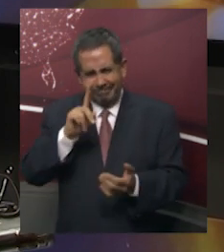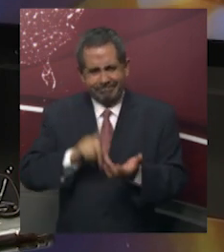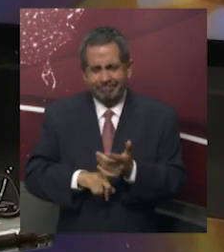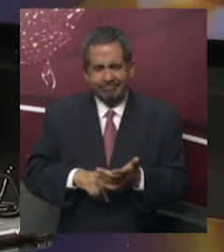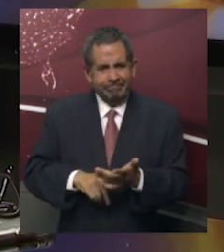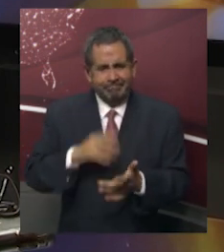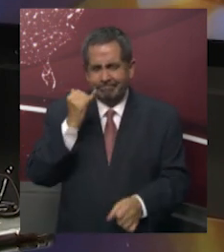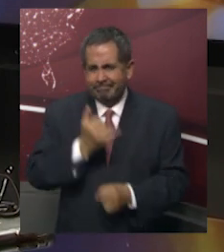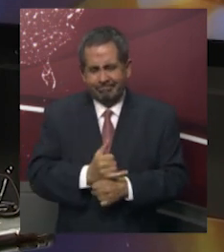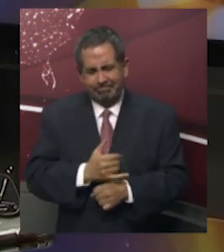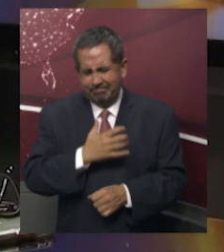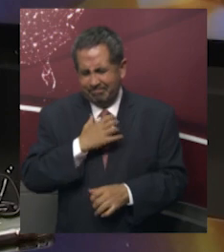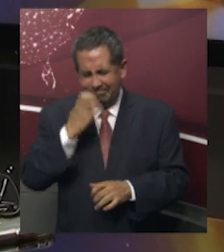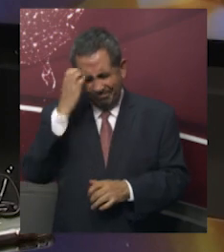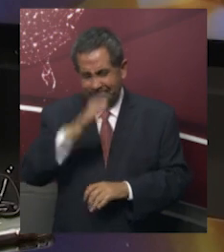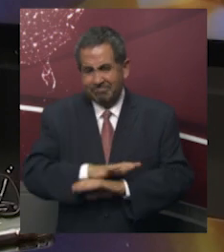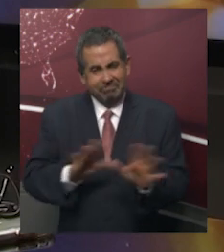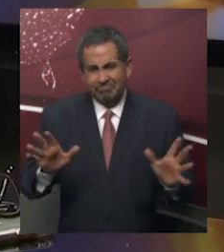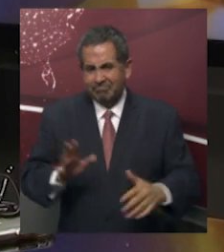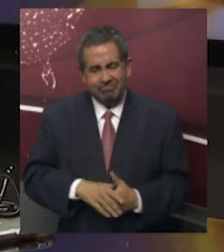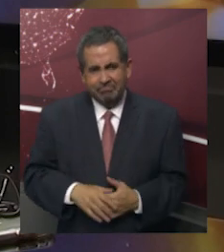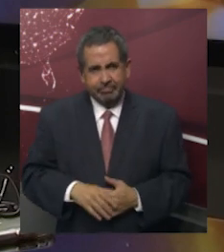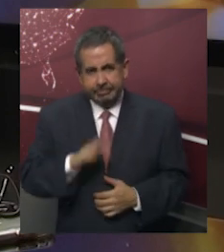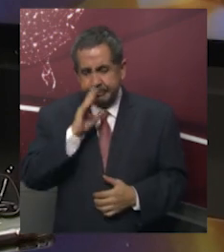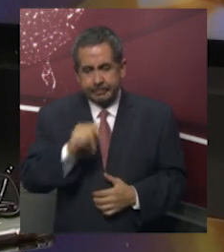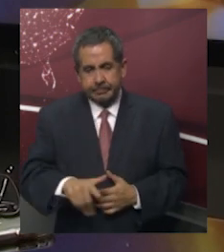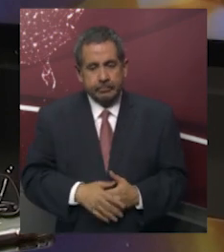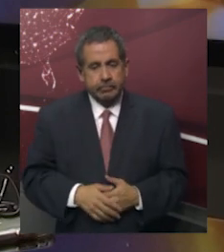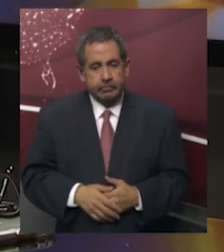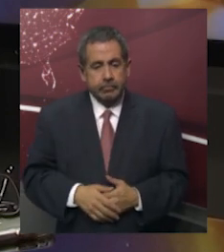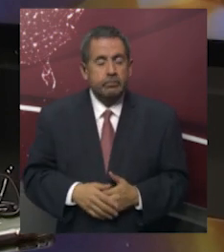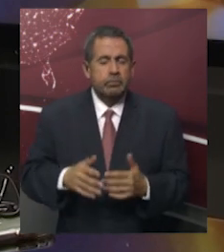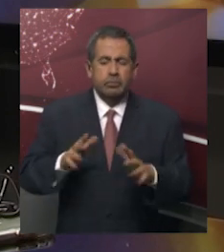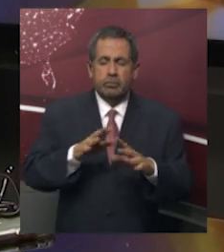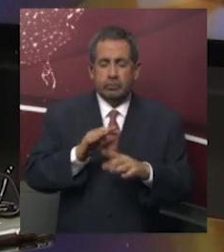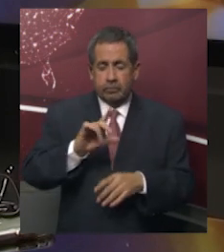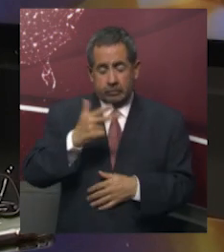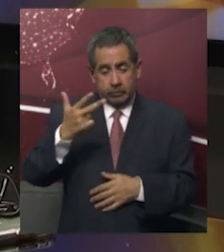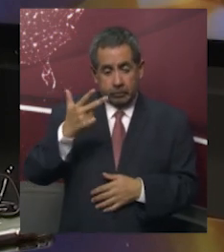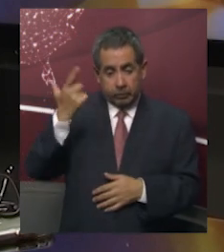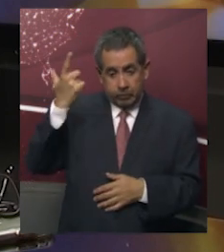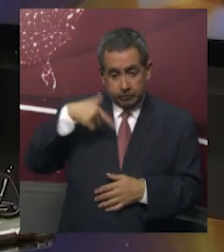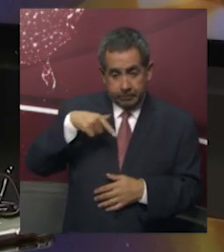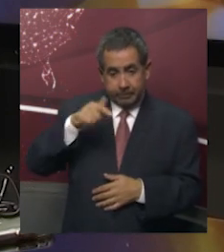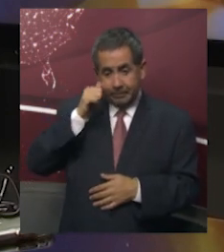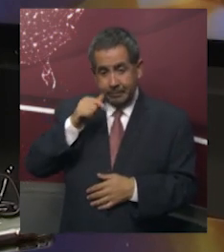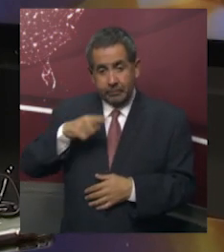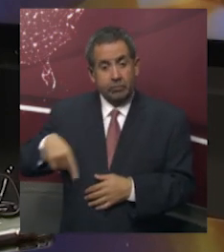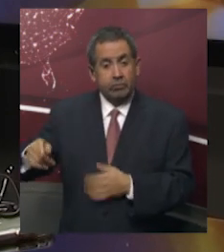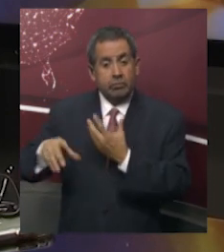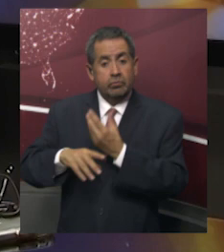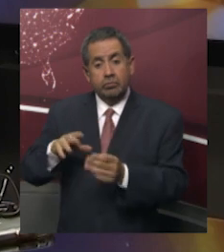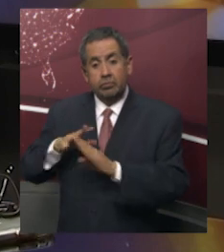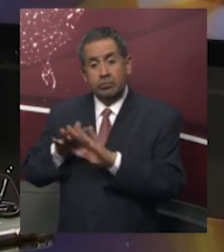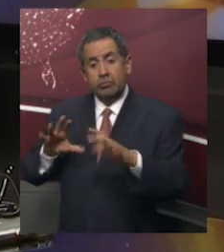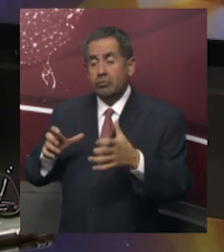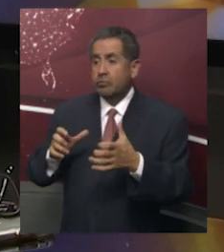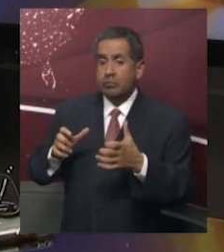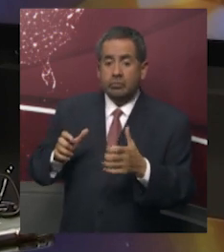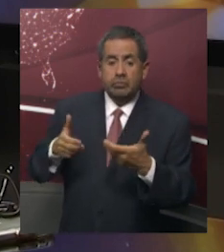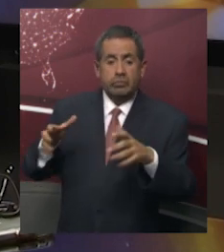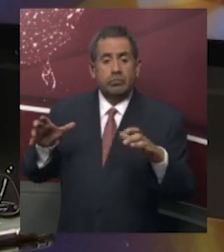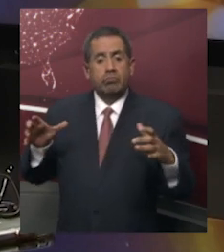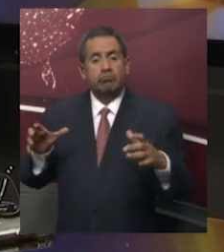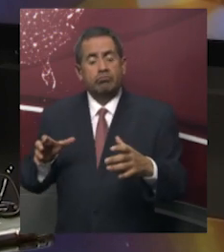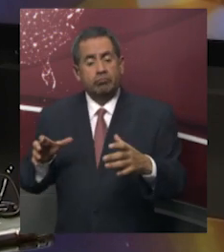infame. Para ponerlo muy claro, cuando dan alrededor de las 8 de la noche, a todos los migrantes que estén en la